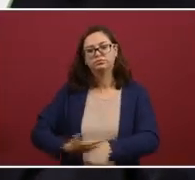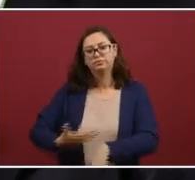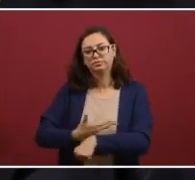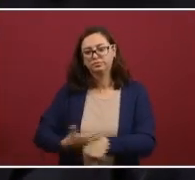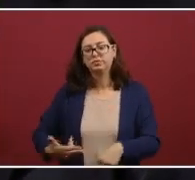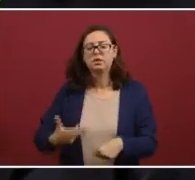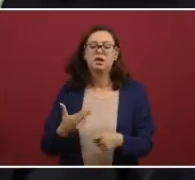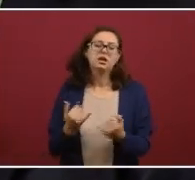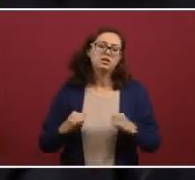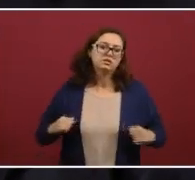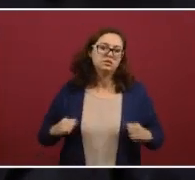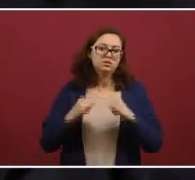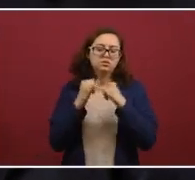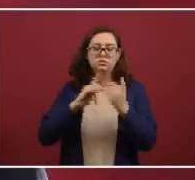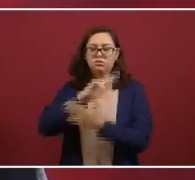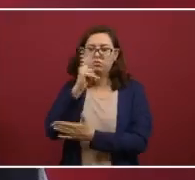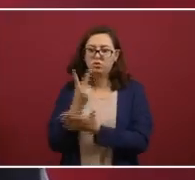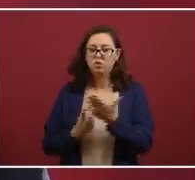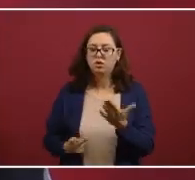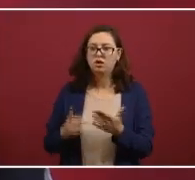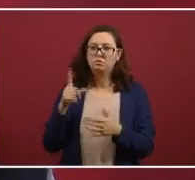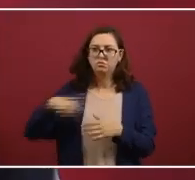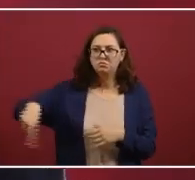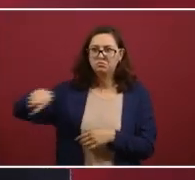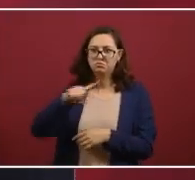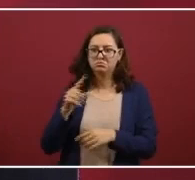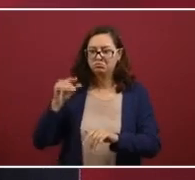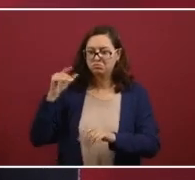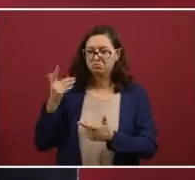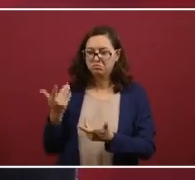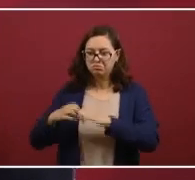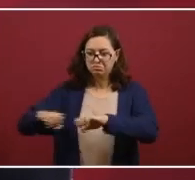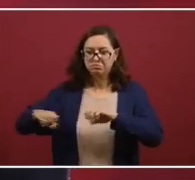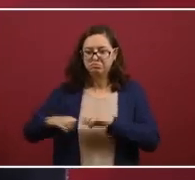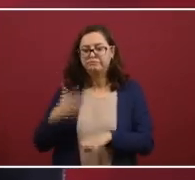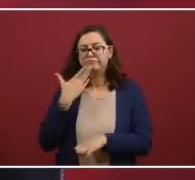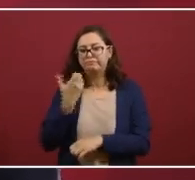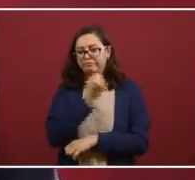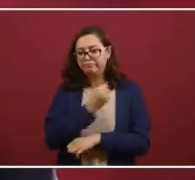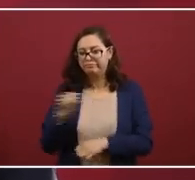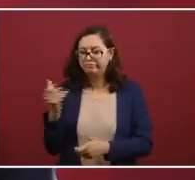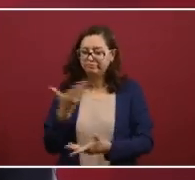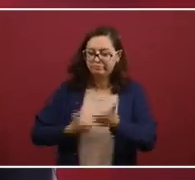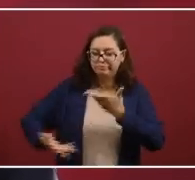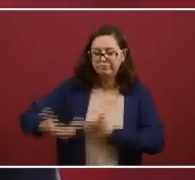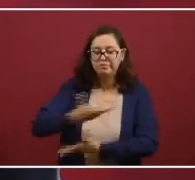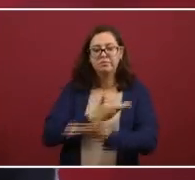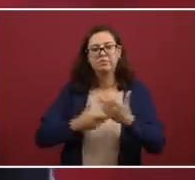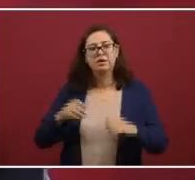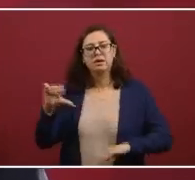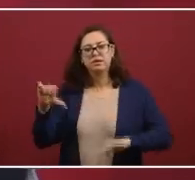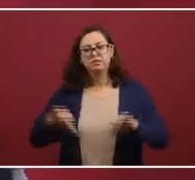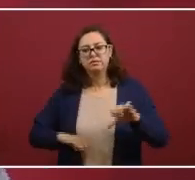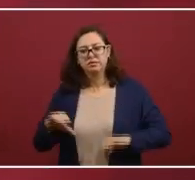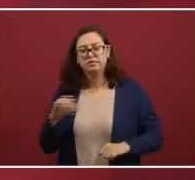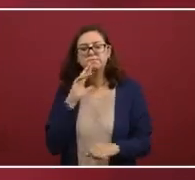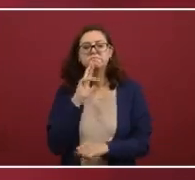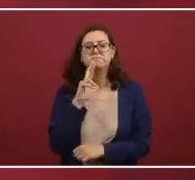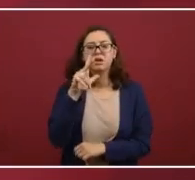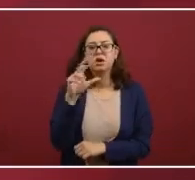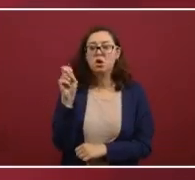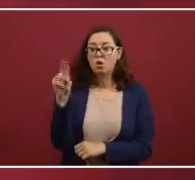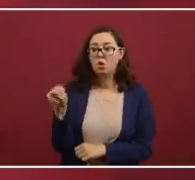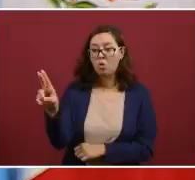programas y entidades tienen una gran capacidad técnica y facilitan el intercambio de mejores prácticas. El trabajo que encabeza la